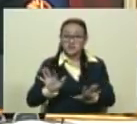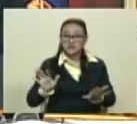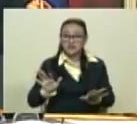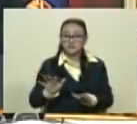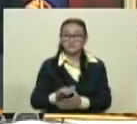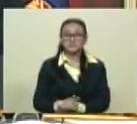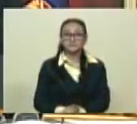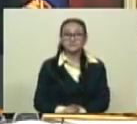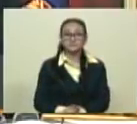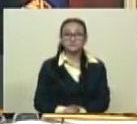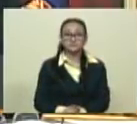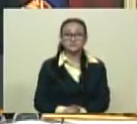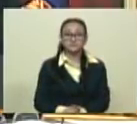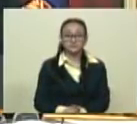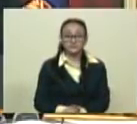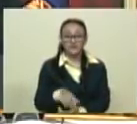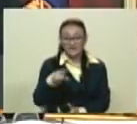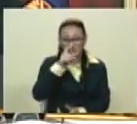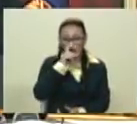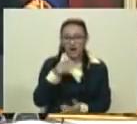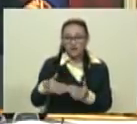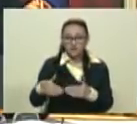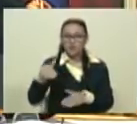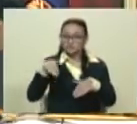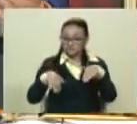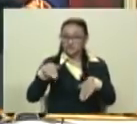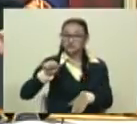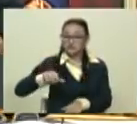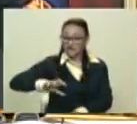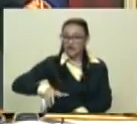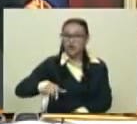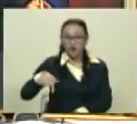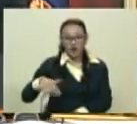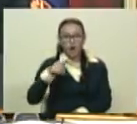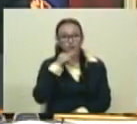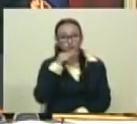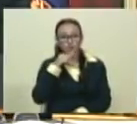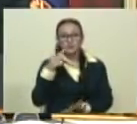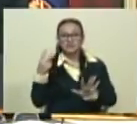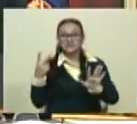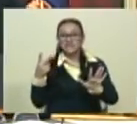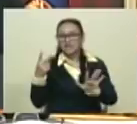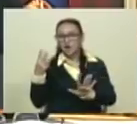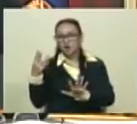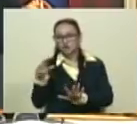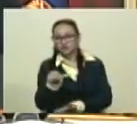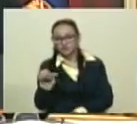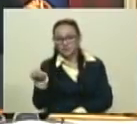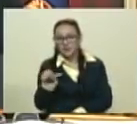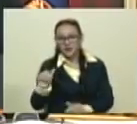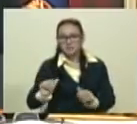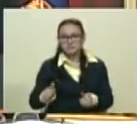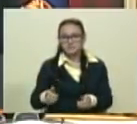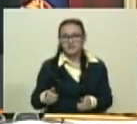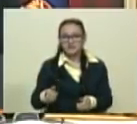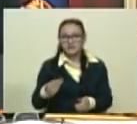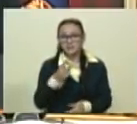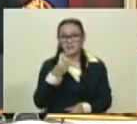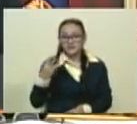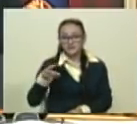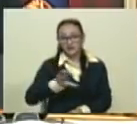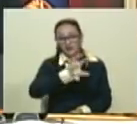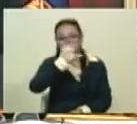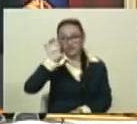constitucional. Este año se van a dar elecciones, ahora en octubre, dentro de 7-8 semanas, para los 23